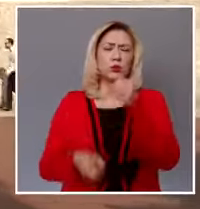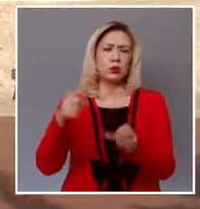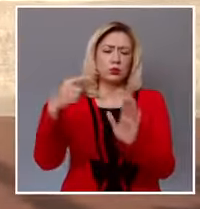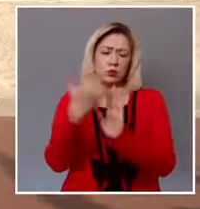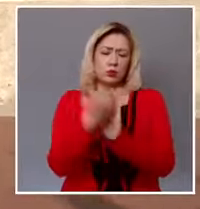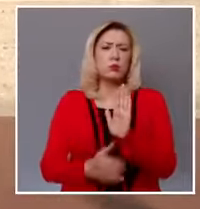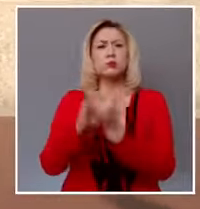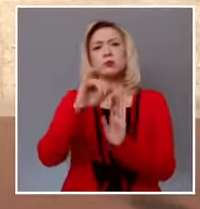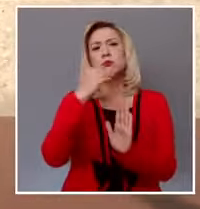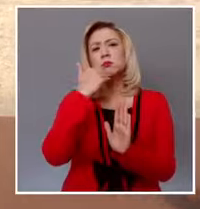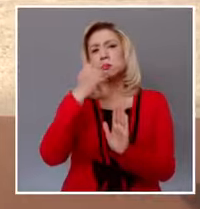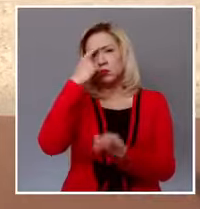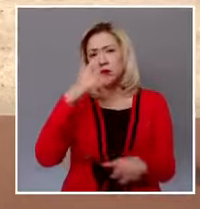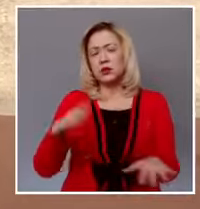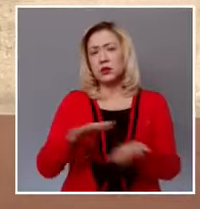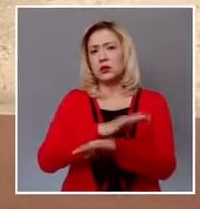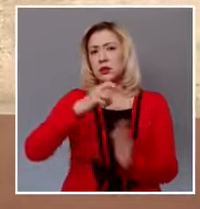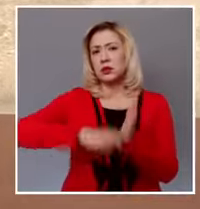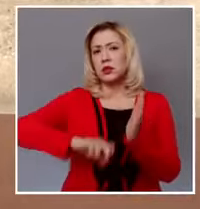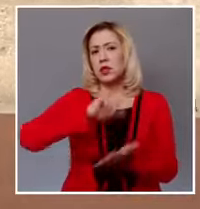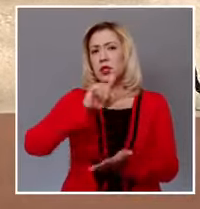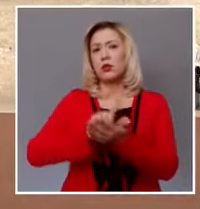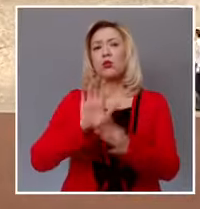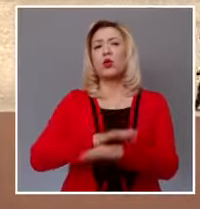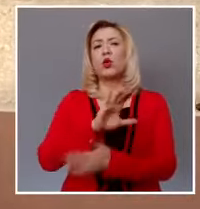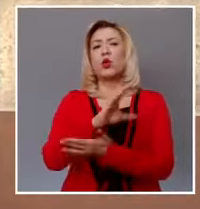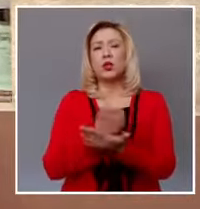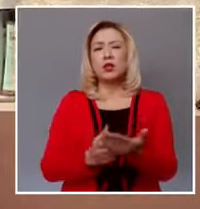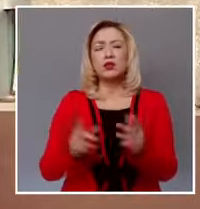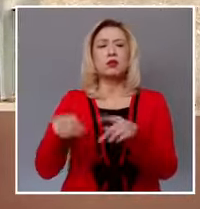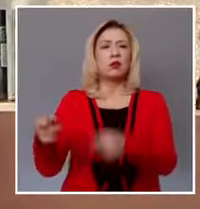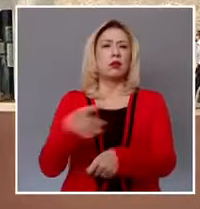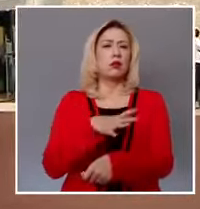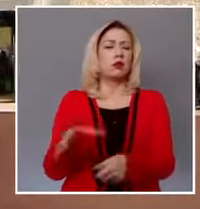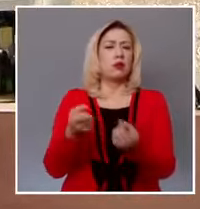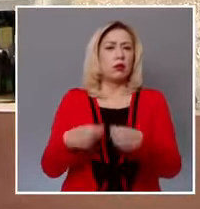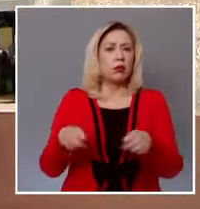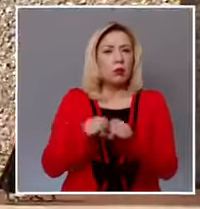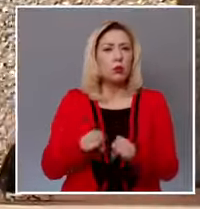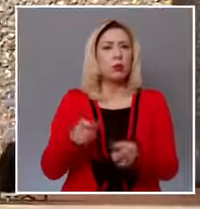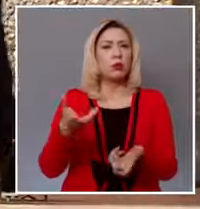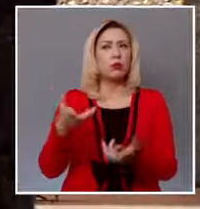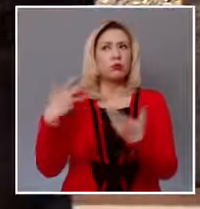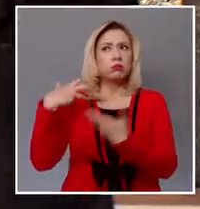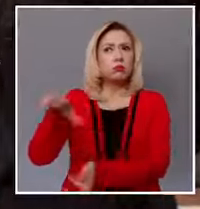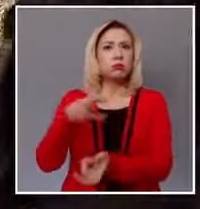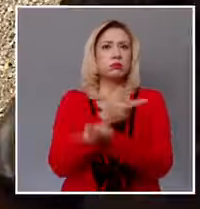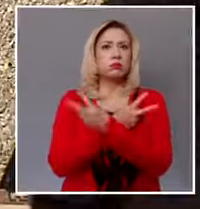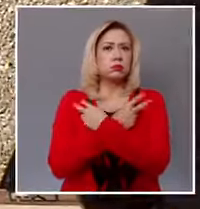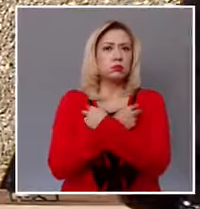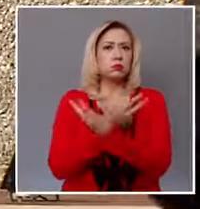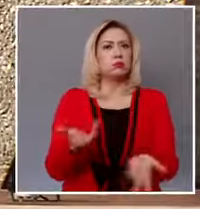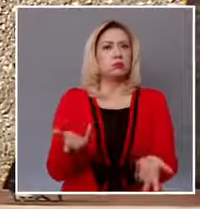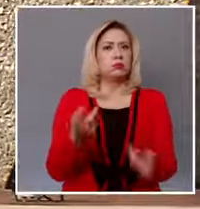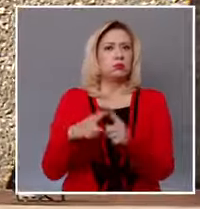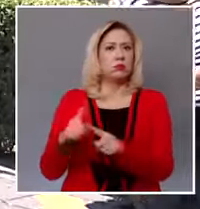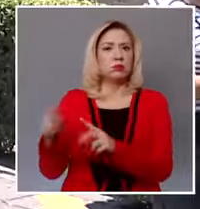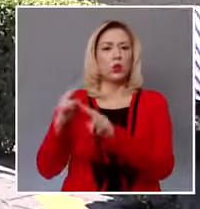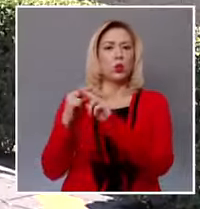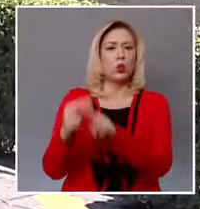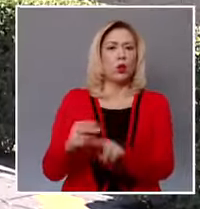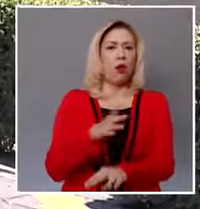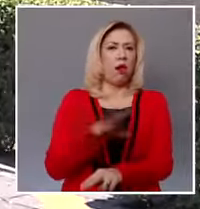legal en materia de subcontratación. Disposiciones que establece que para obtener el registro como prestador de servicios especializados